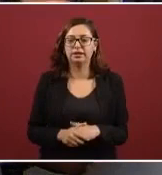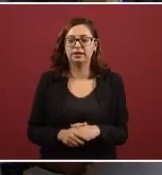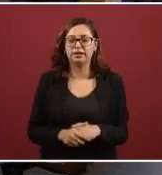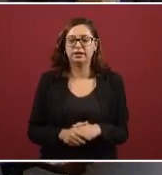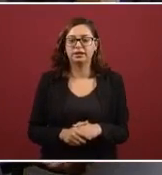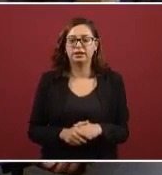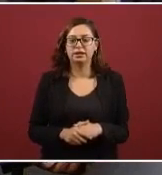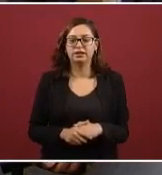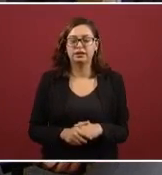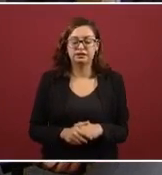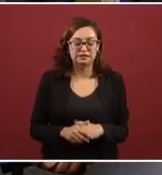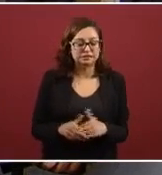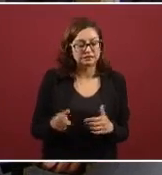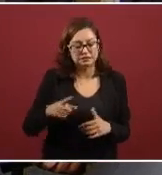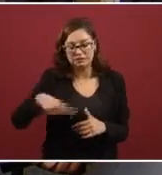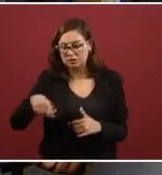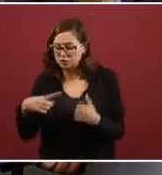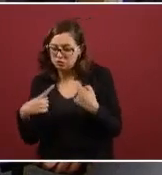la conspiración